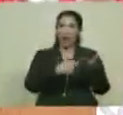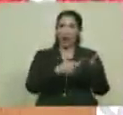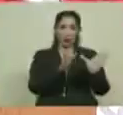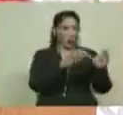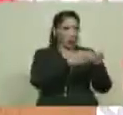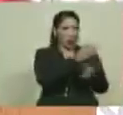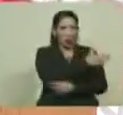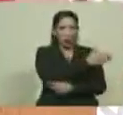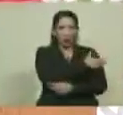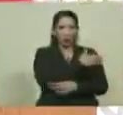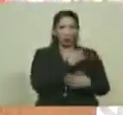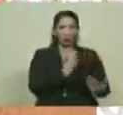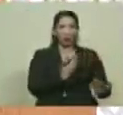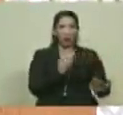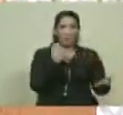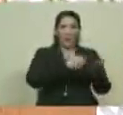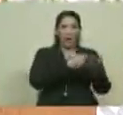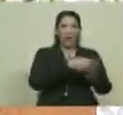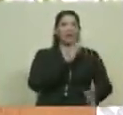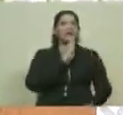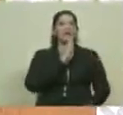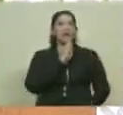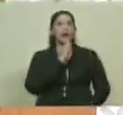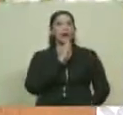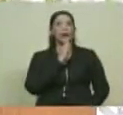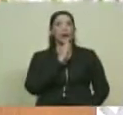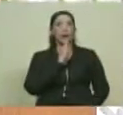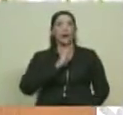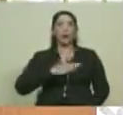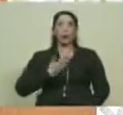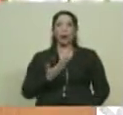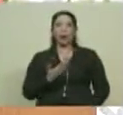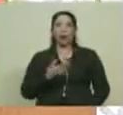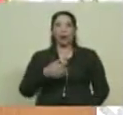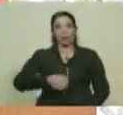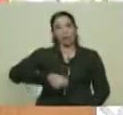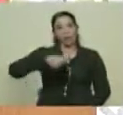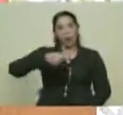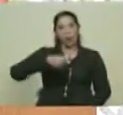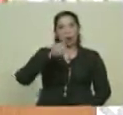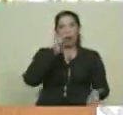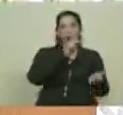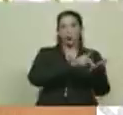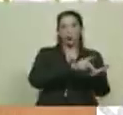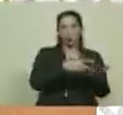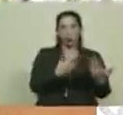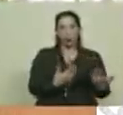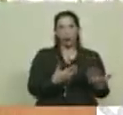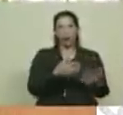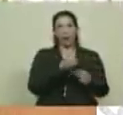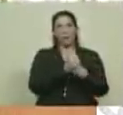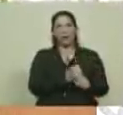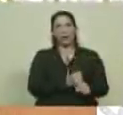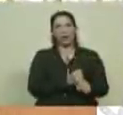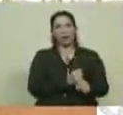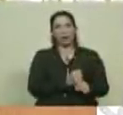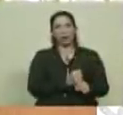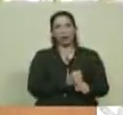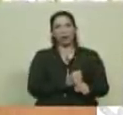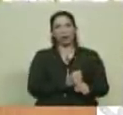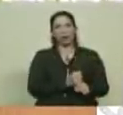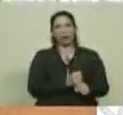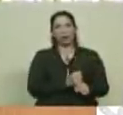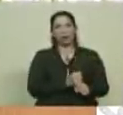que depositar en el banco para que le dieran su kit de acude, te estamos esperando. Así era.